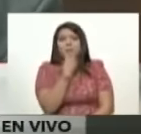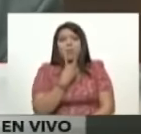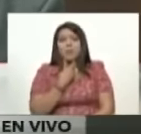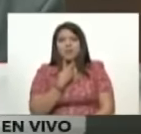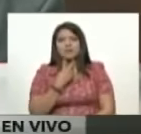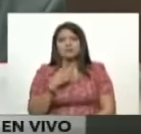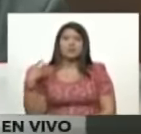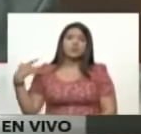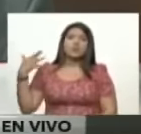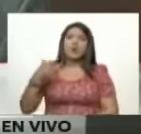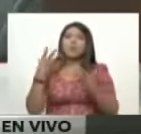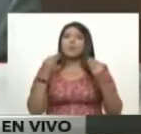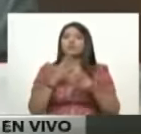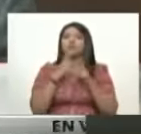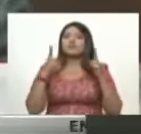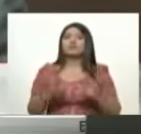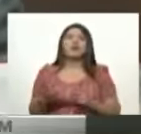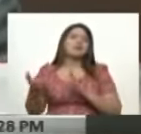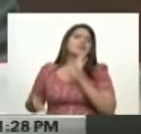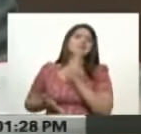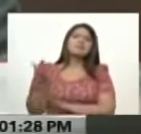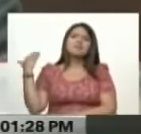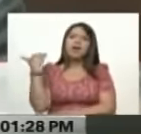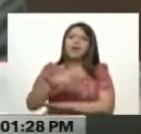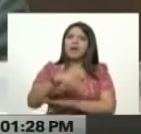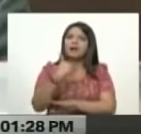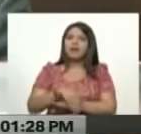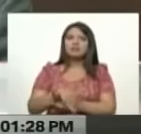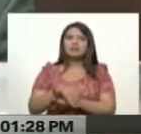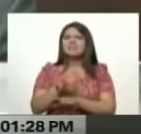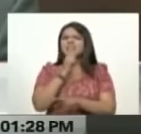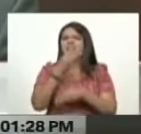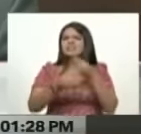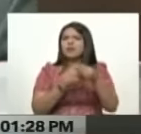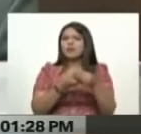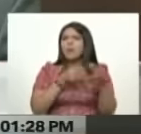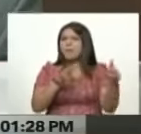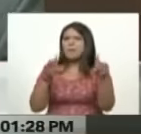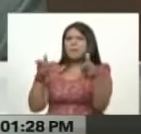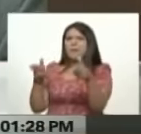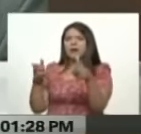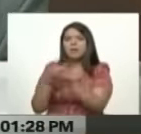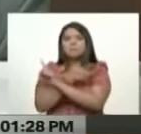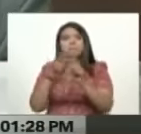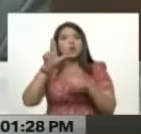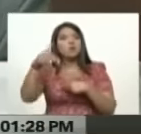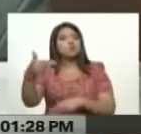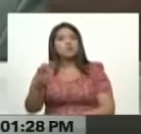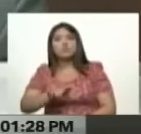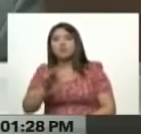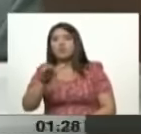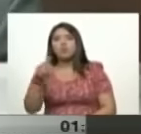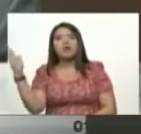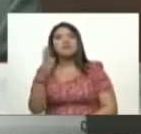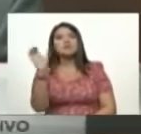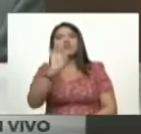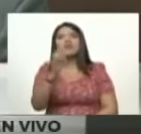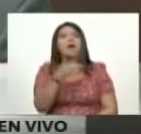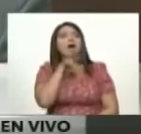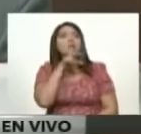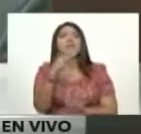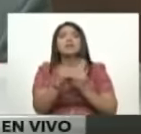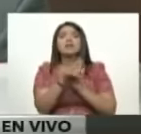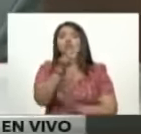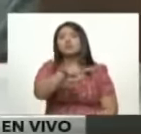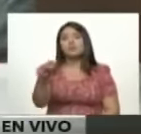a miles de venezolanos a irse a las calles y fueron masacrados. Y jamás vino a hablar de derechos humanos